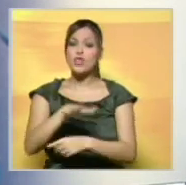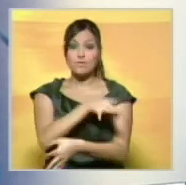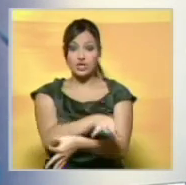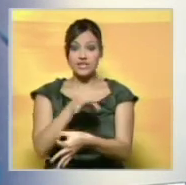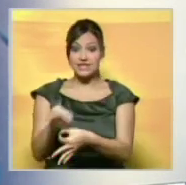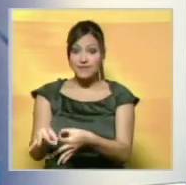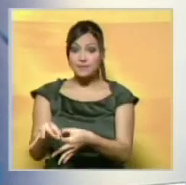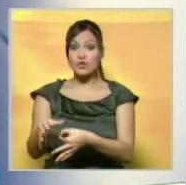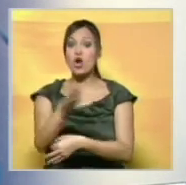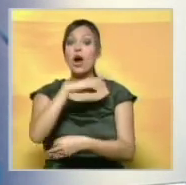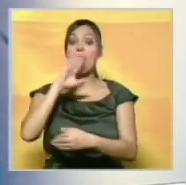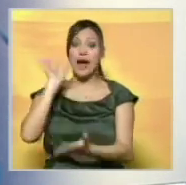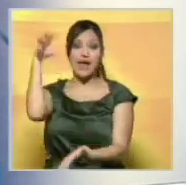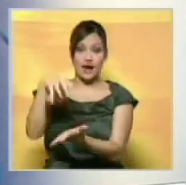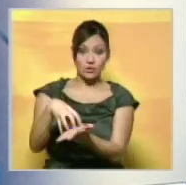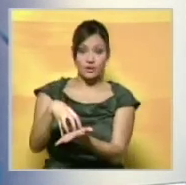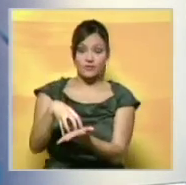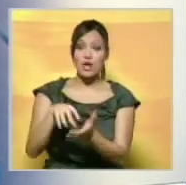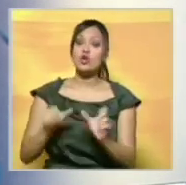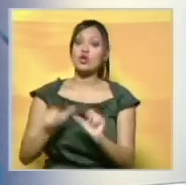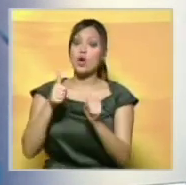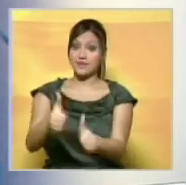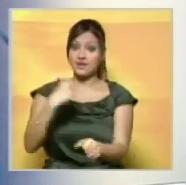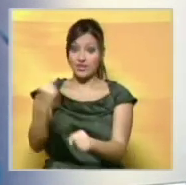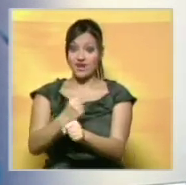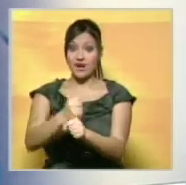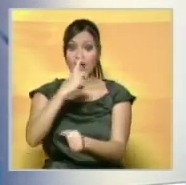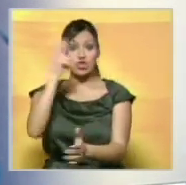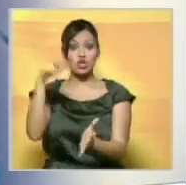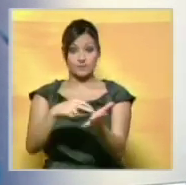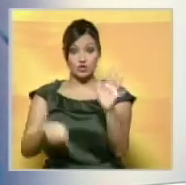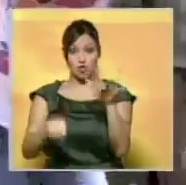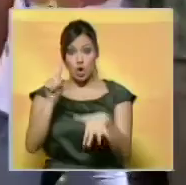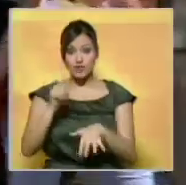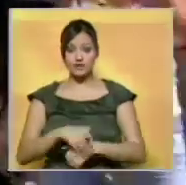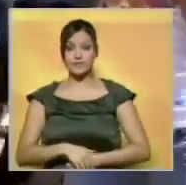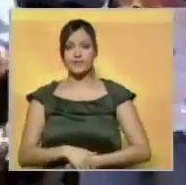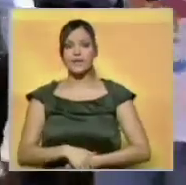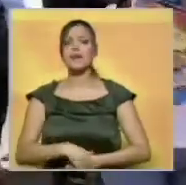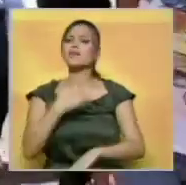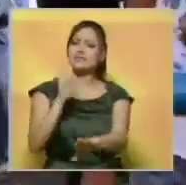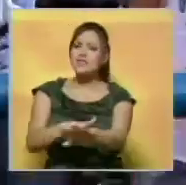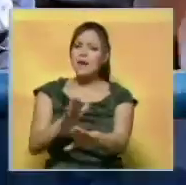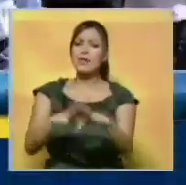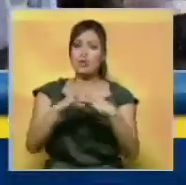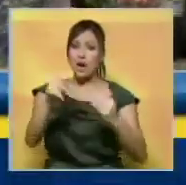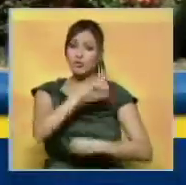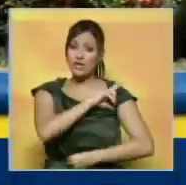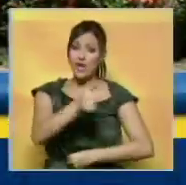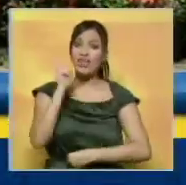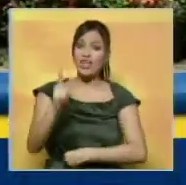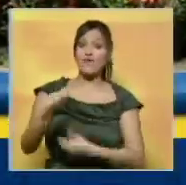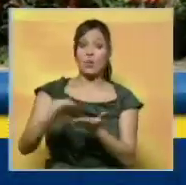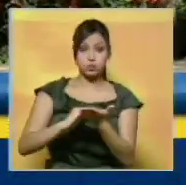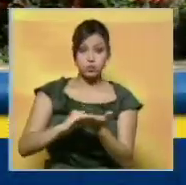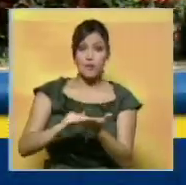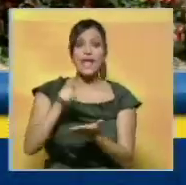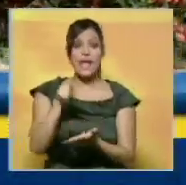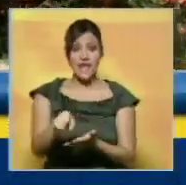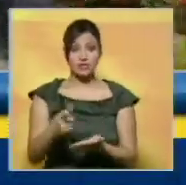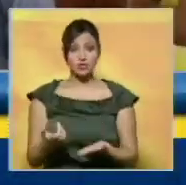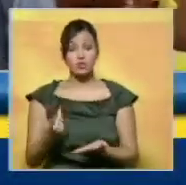municipio de Urdaneta del estado de Aragua, desde que se inició la obra en el año 2011. Gaviria hizo un llamado a las autoridades a solventar esta